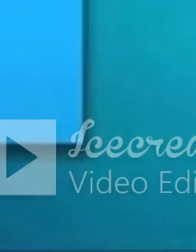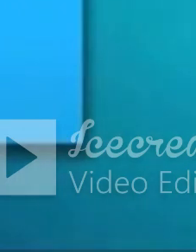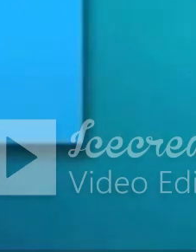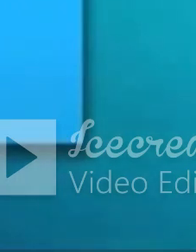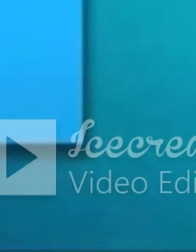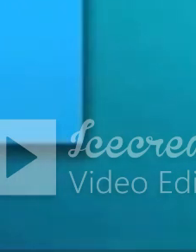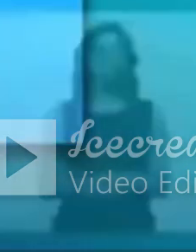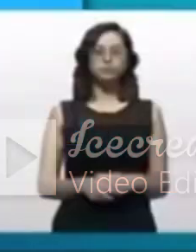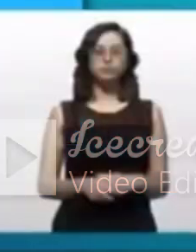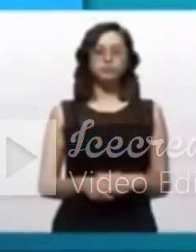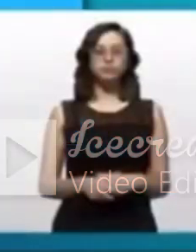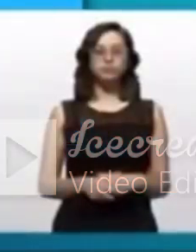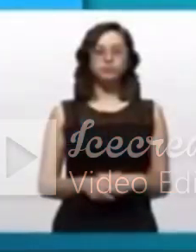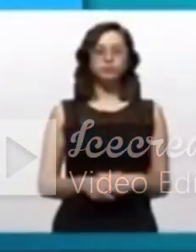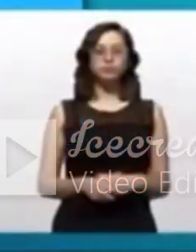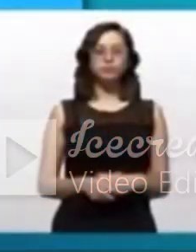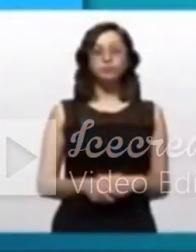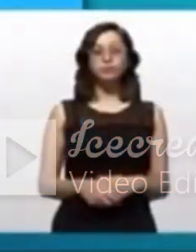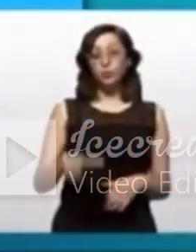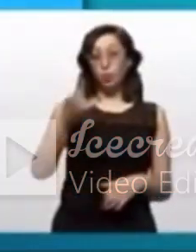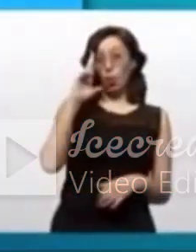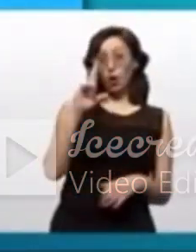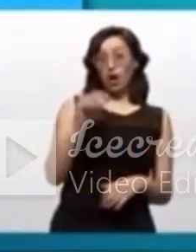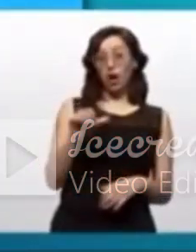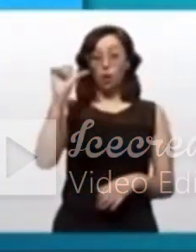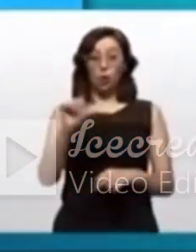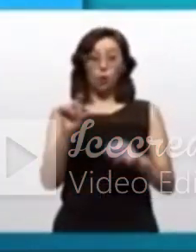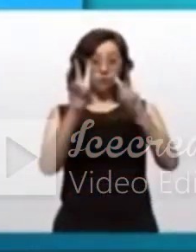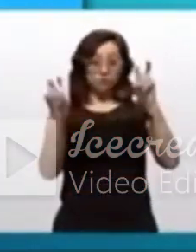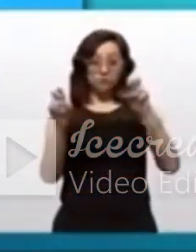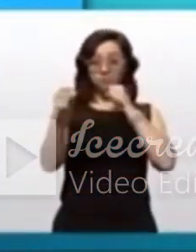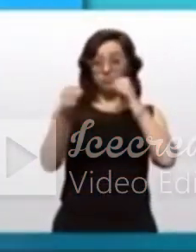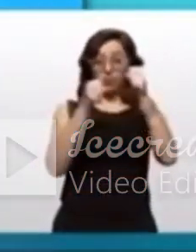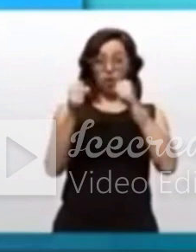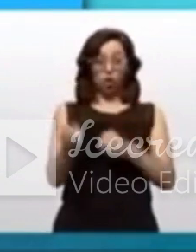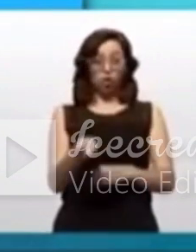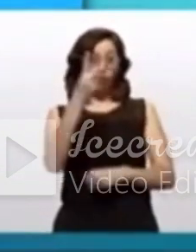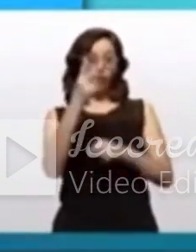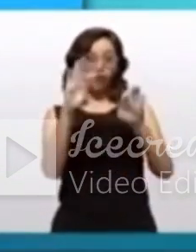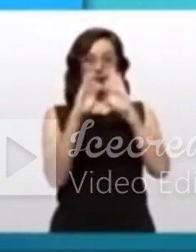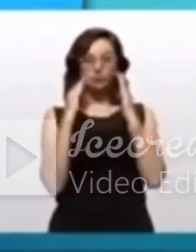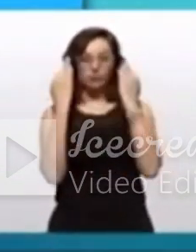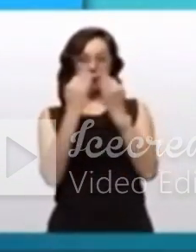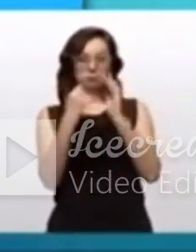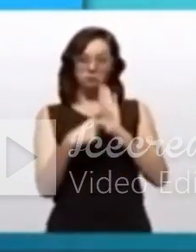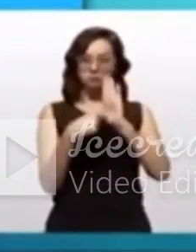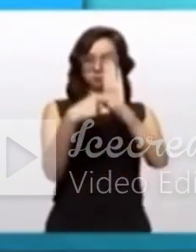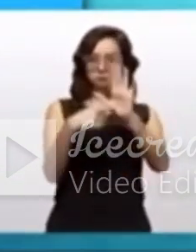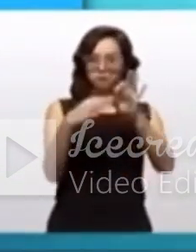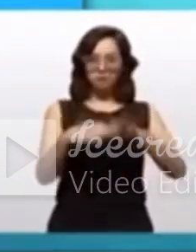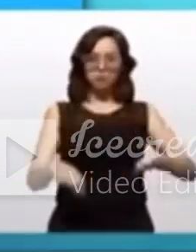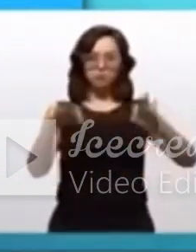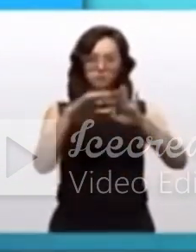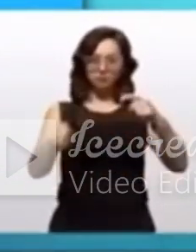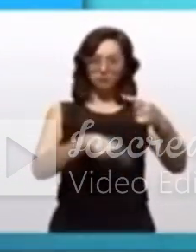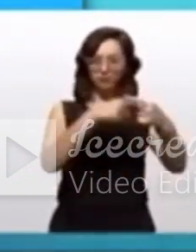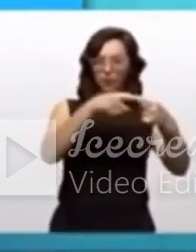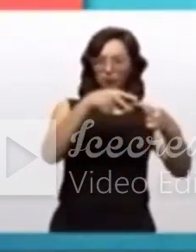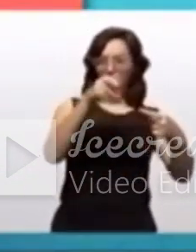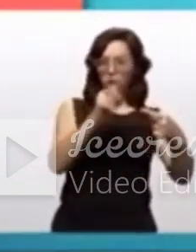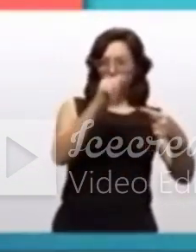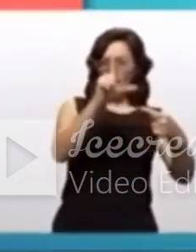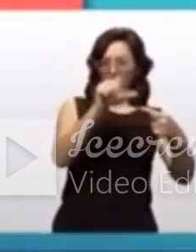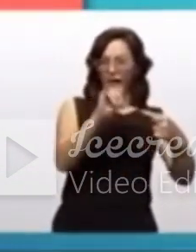Hola, hoy hablaremos de dos géneros periodísticos que presentan al lector un hecho reciente e importante: la nota informativa y